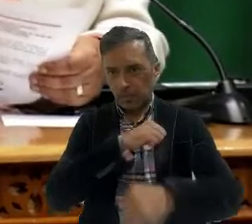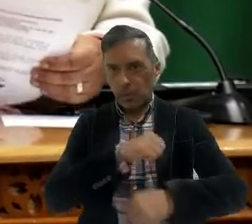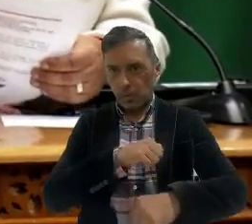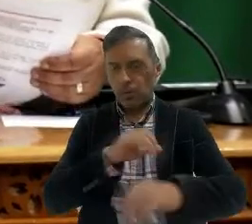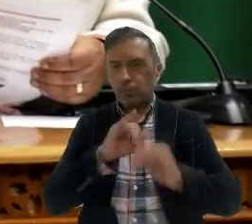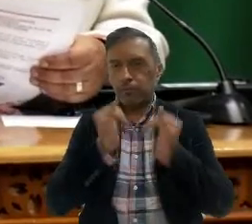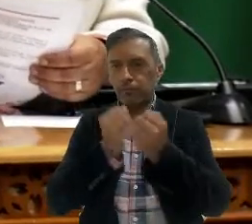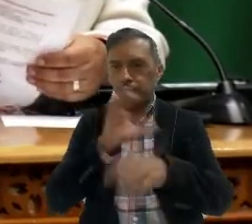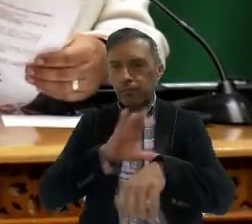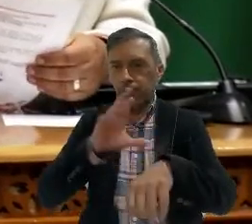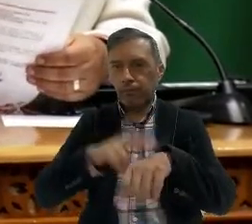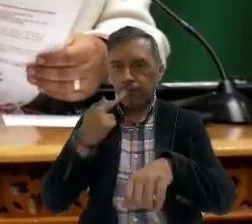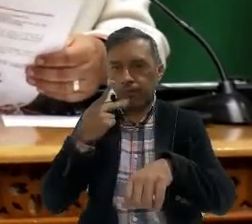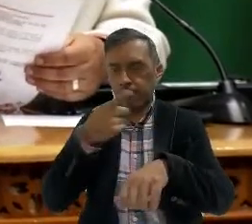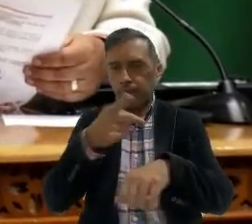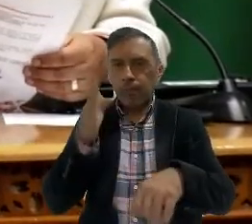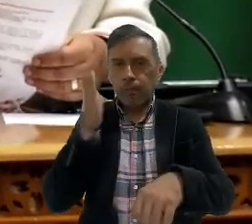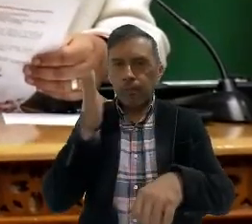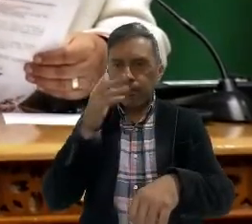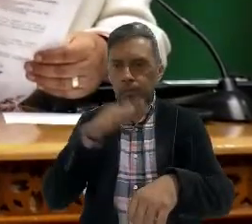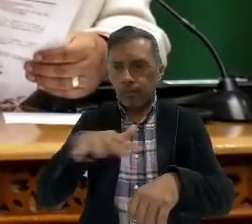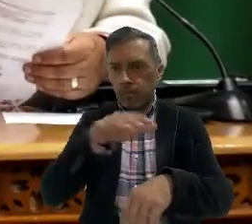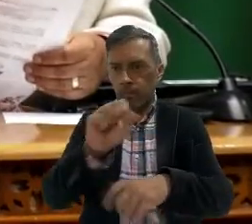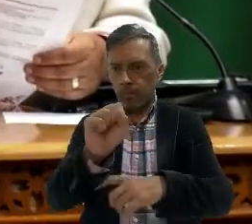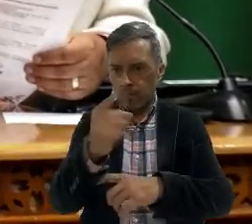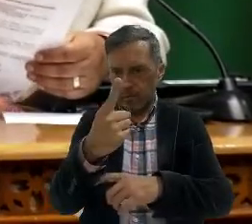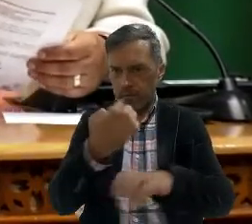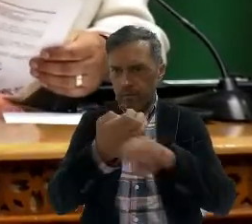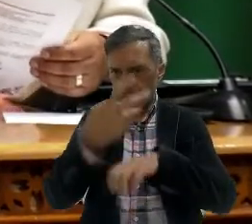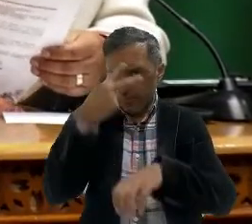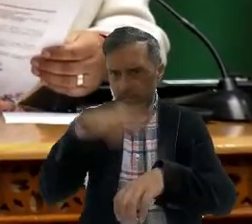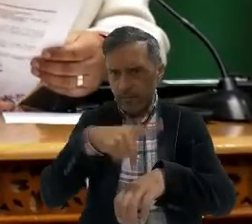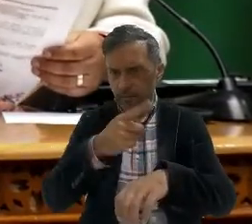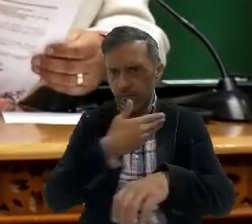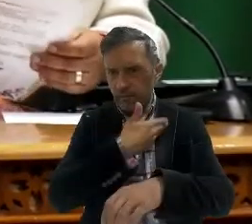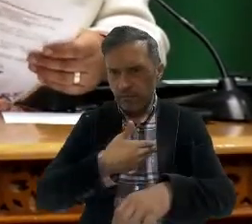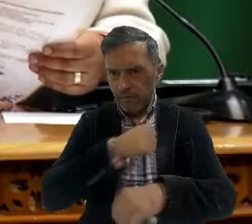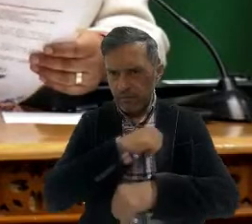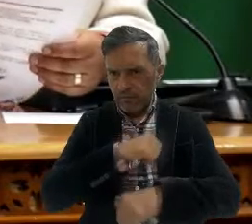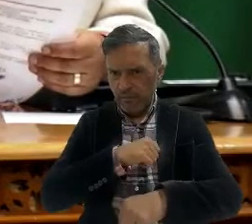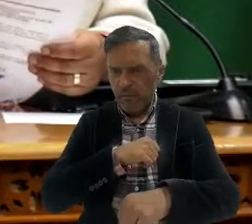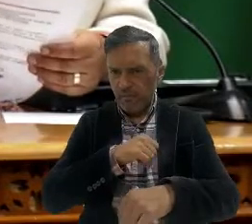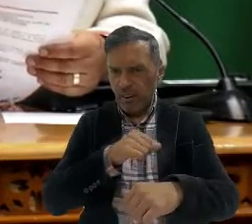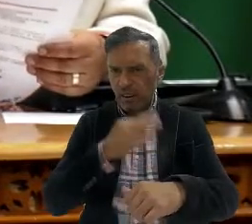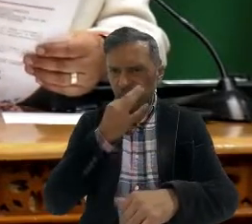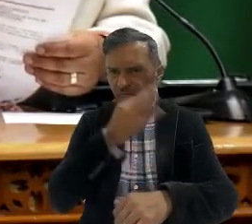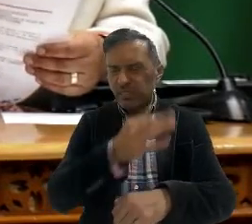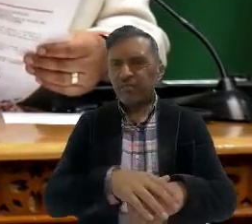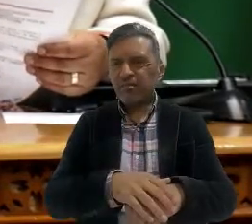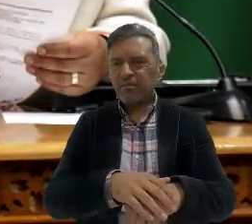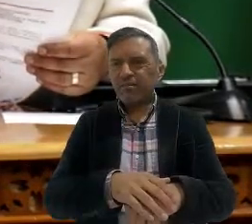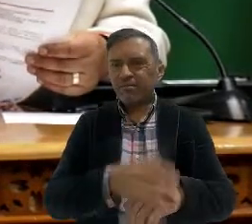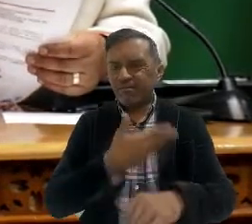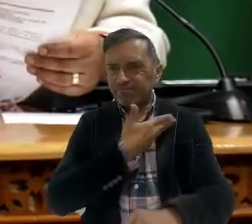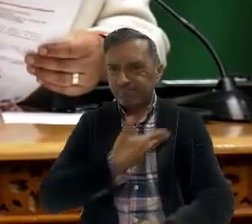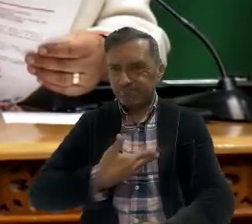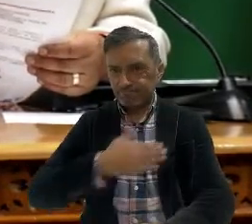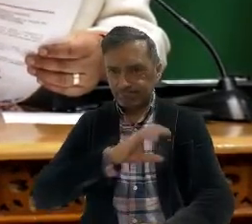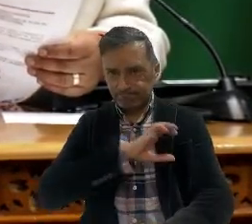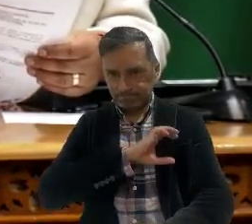la 61ª Legislatura del Estado de México. Presente. Estimado presidente, por medio